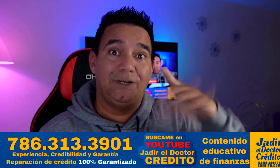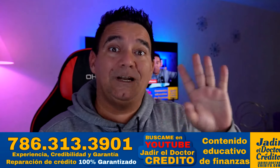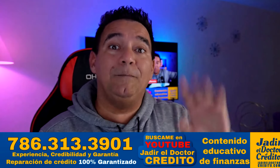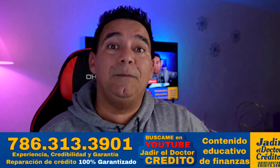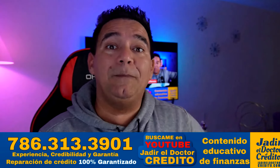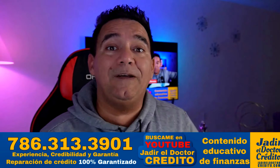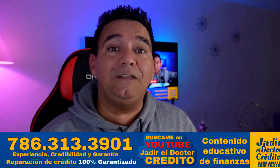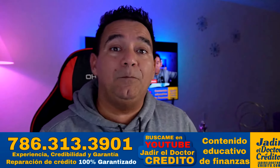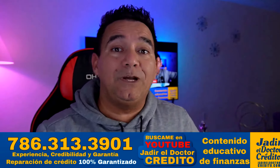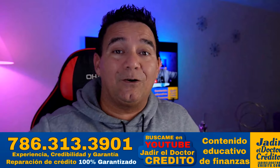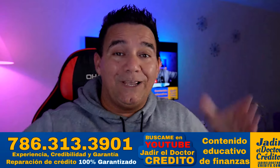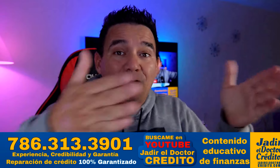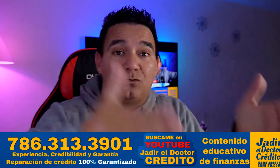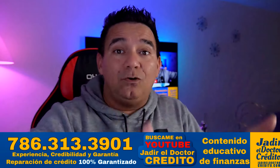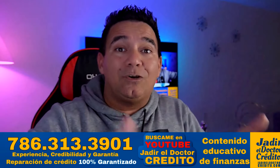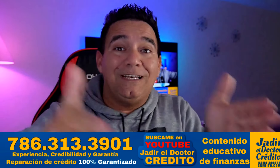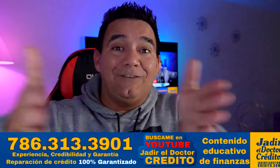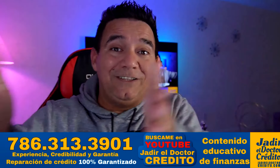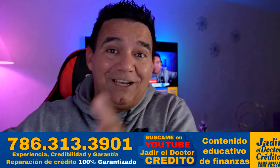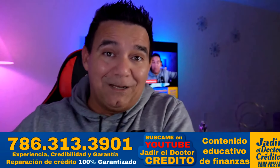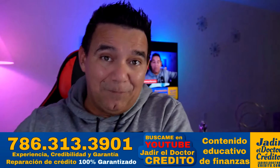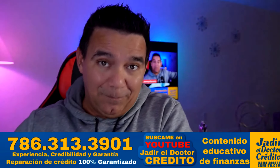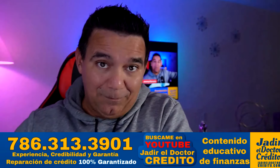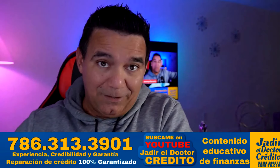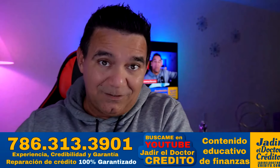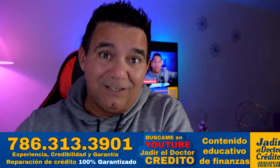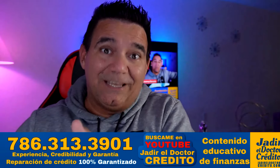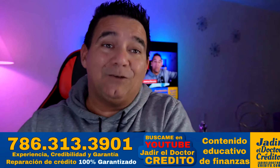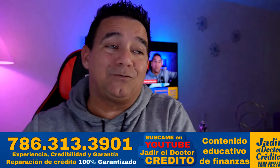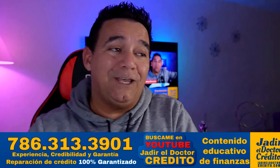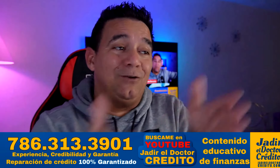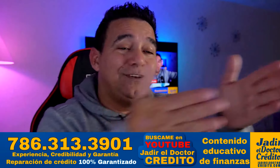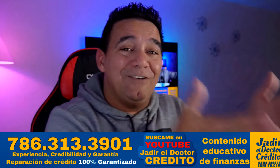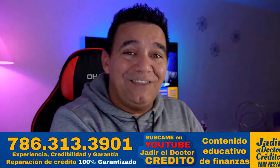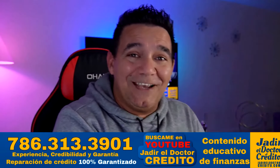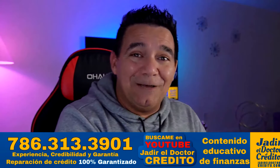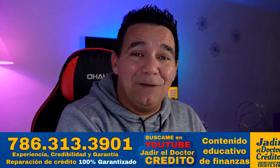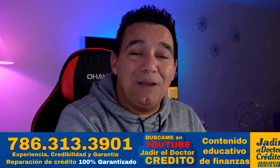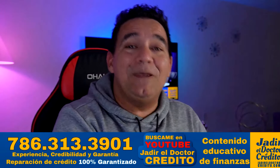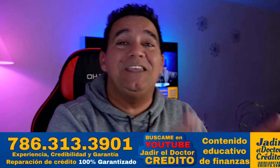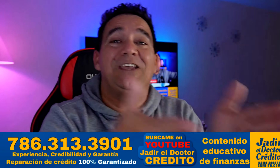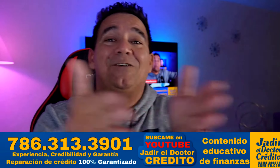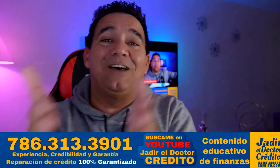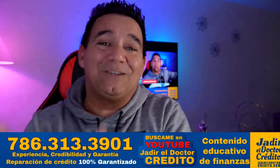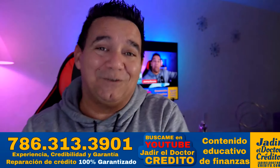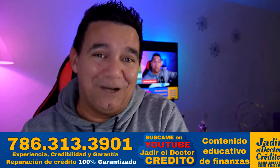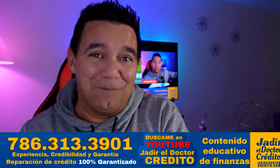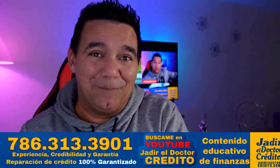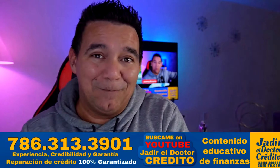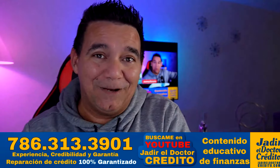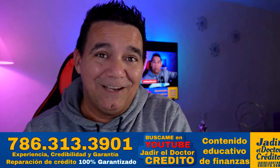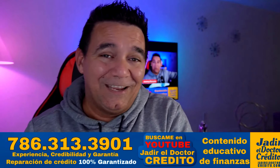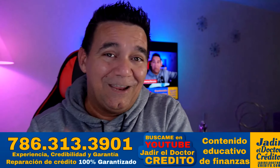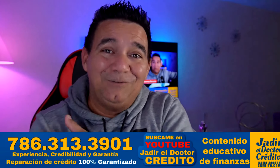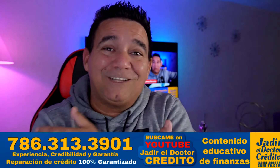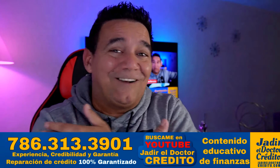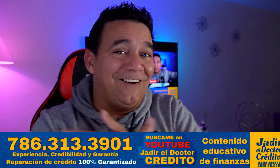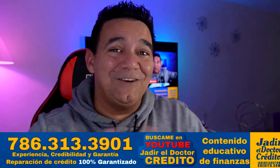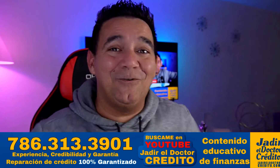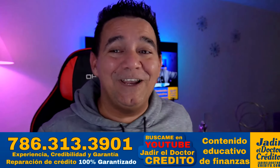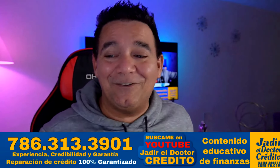esto, las MIPYME venden muy caro. Ellos son los que le venden a las MIPYME. Sí, ellos le venden a las MIPYME y ellos a la vez son las MIPYME. Es